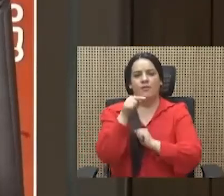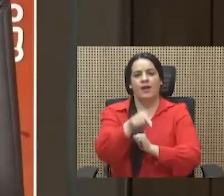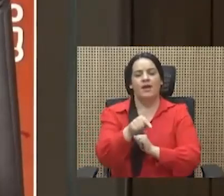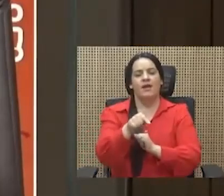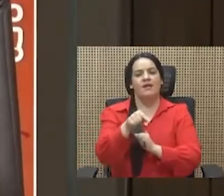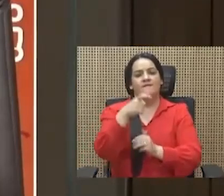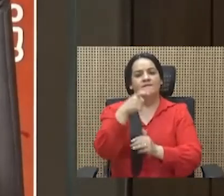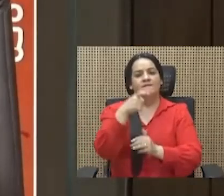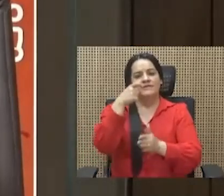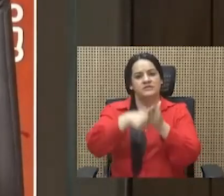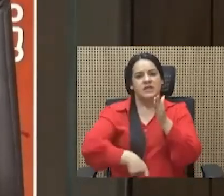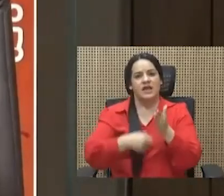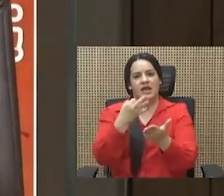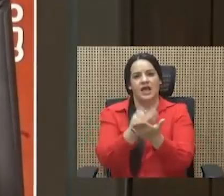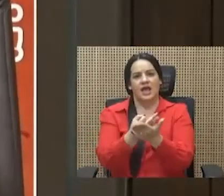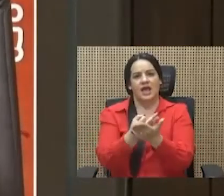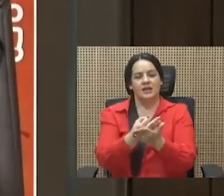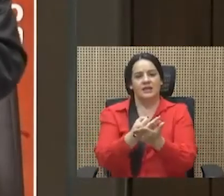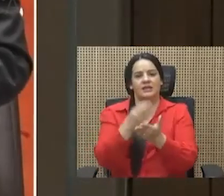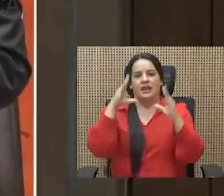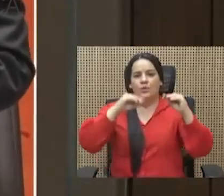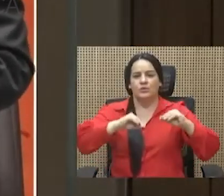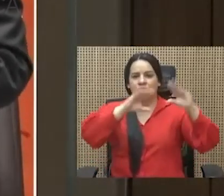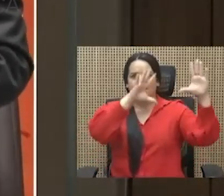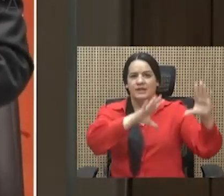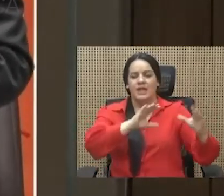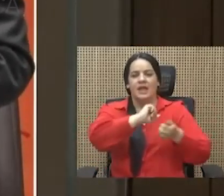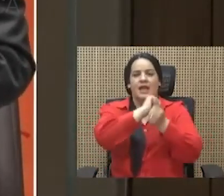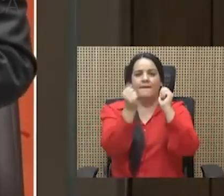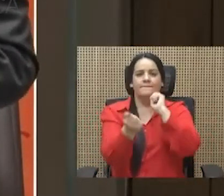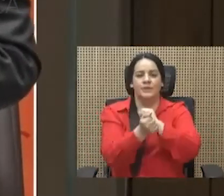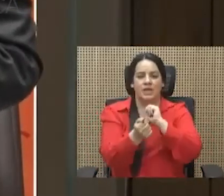tributario costarricense con el apoyo de los compañeros del Frente Amplio,